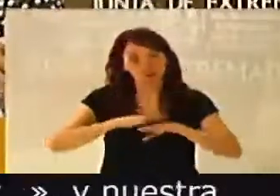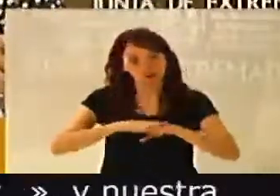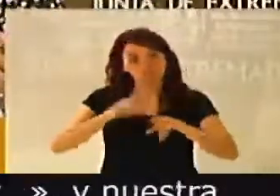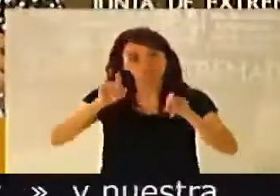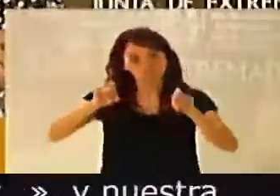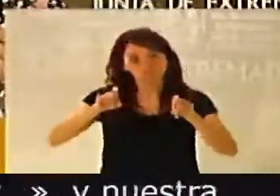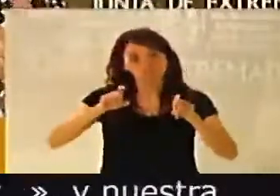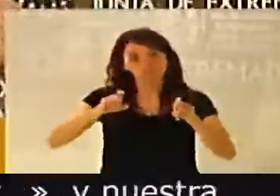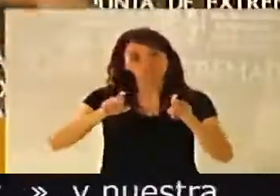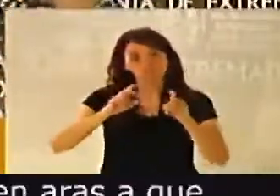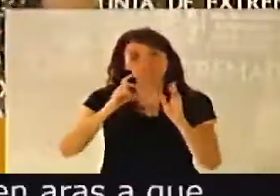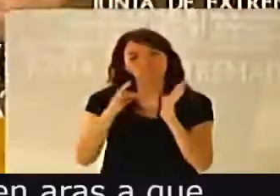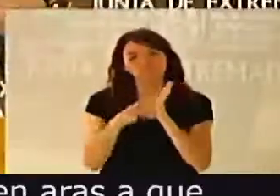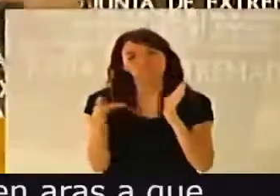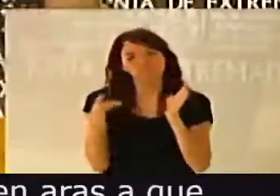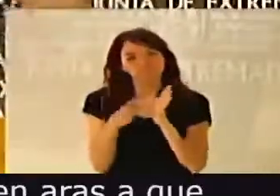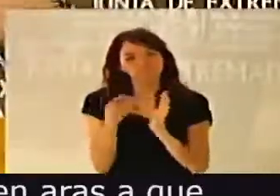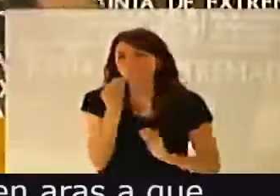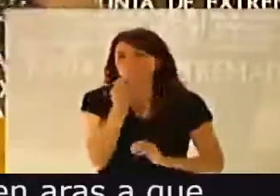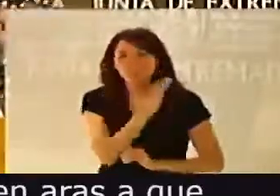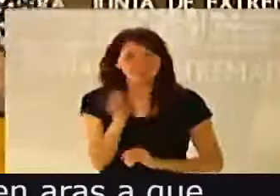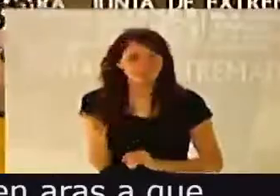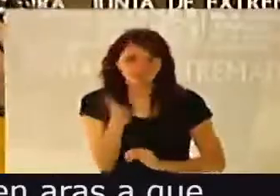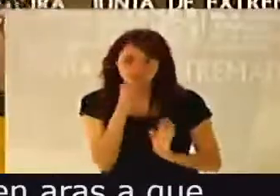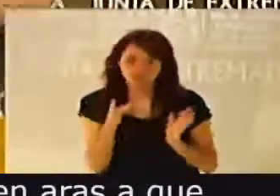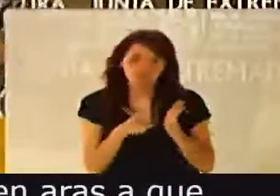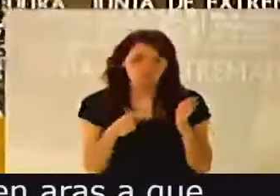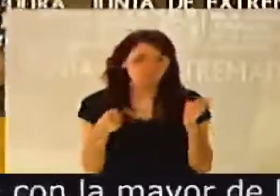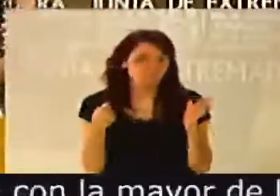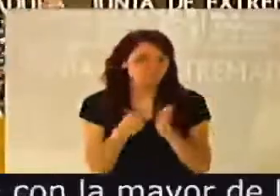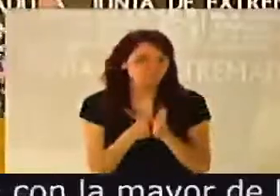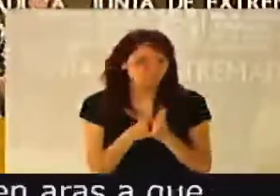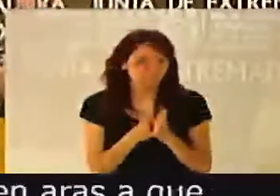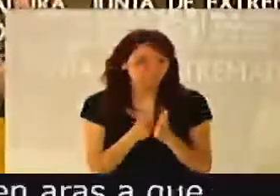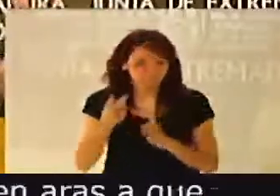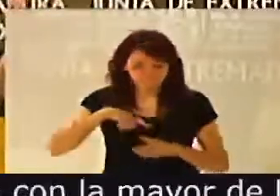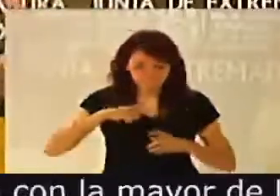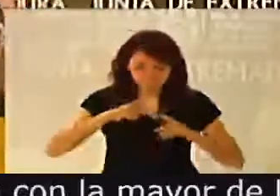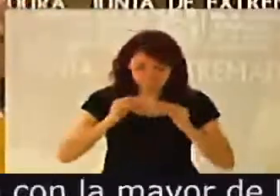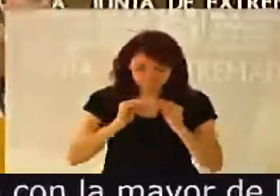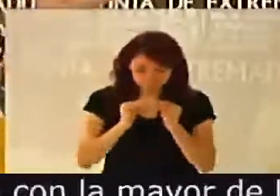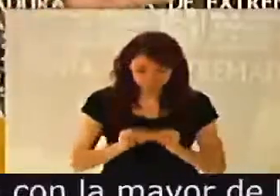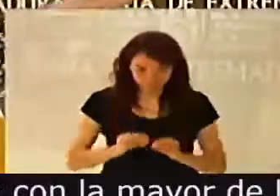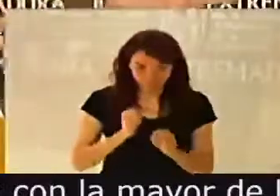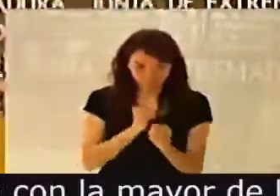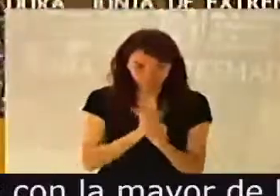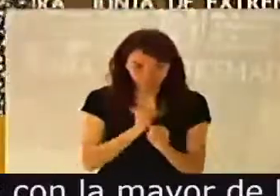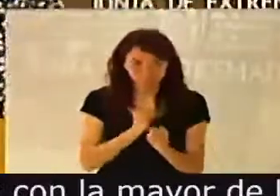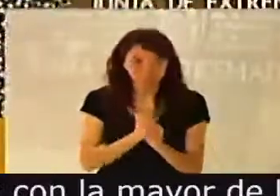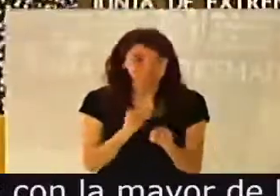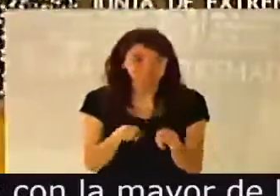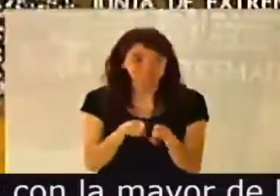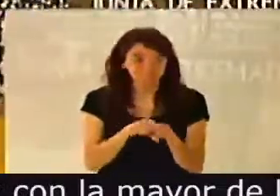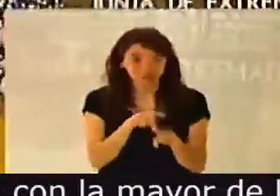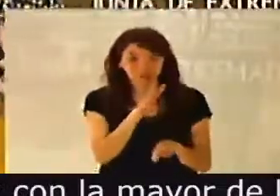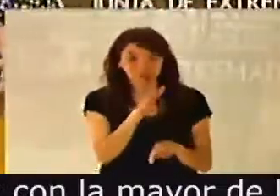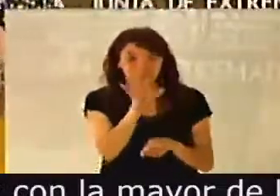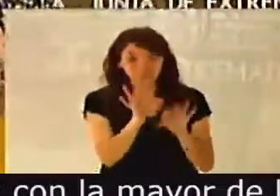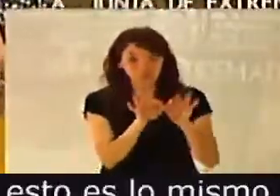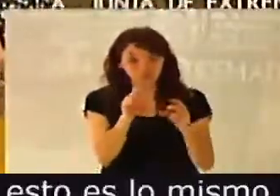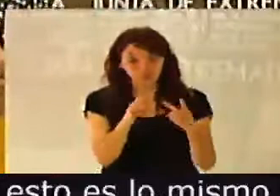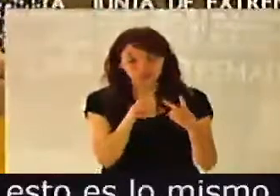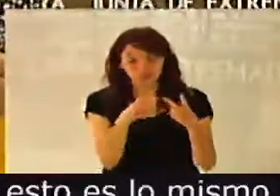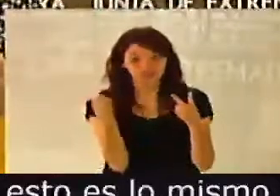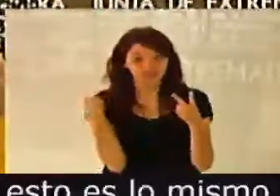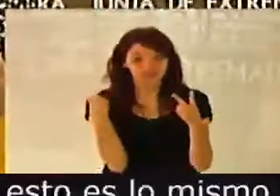Extremadura con la mayor de la calidad posible. Y en eso estamos trabajando. Y esto es lo mismo que lo del 2%.